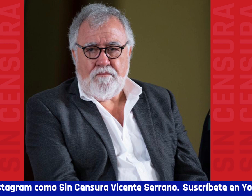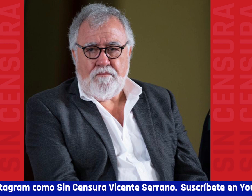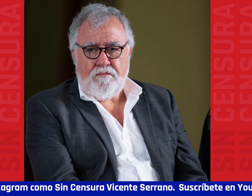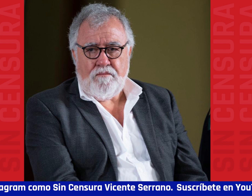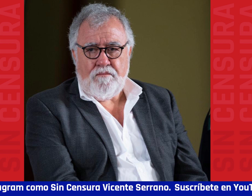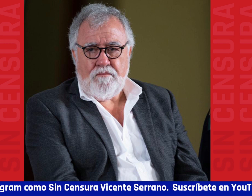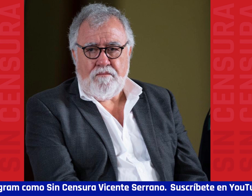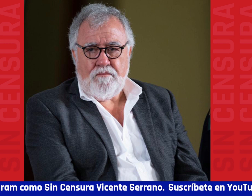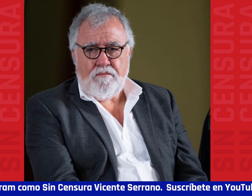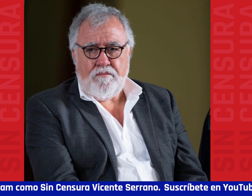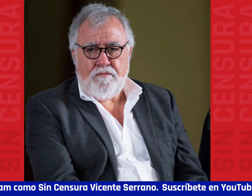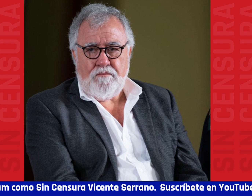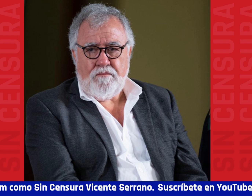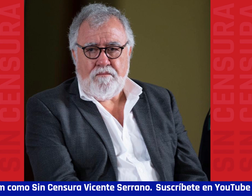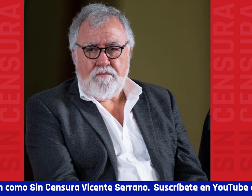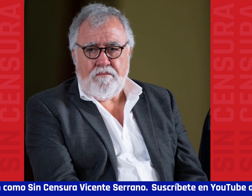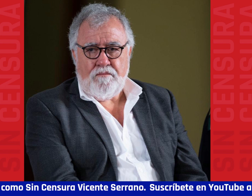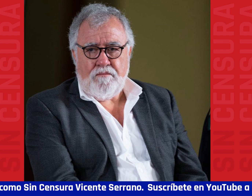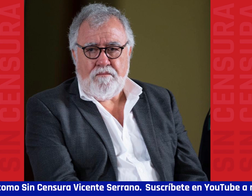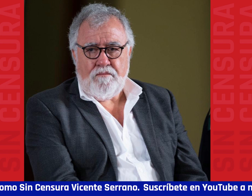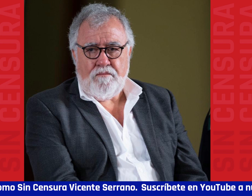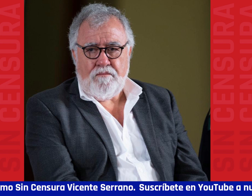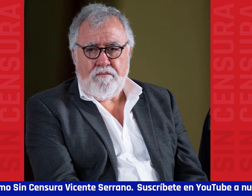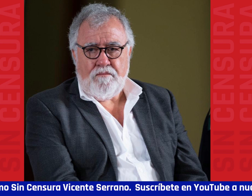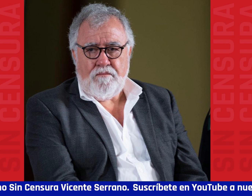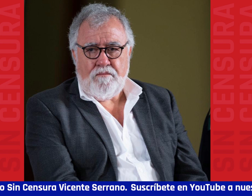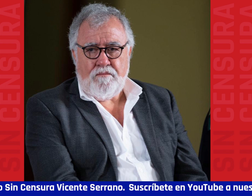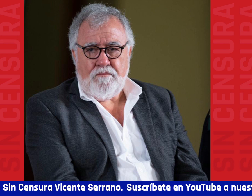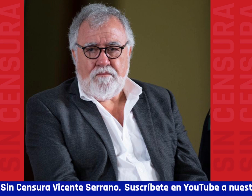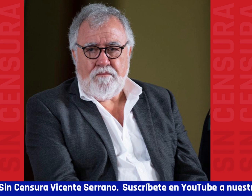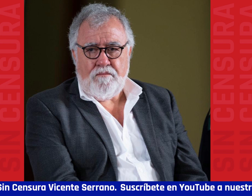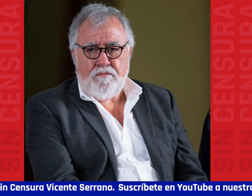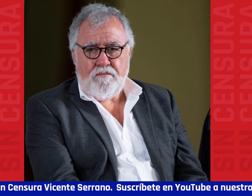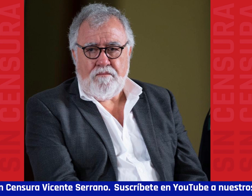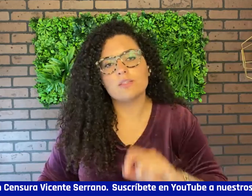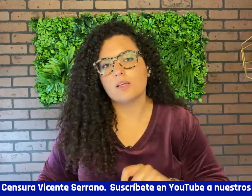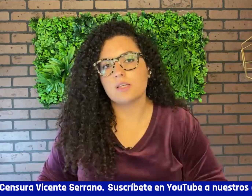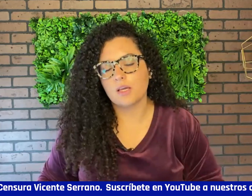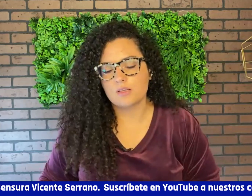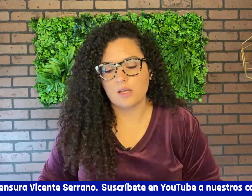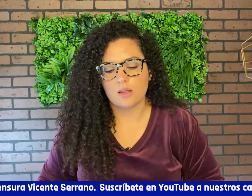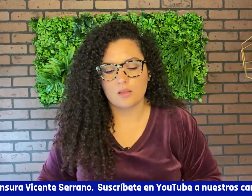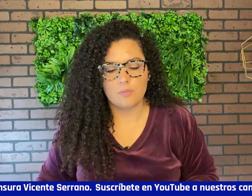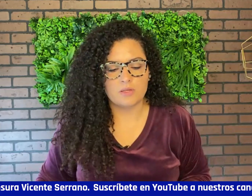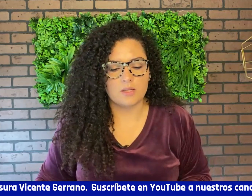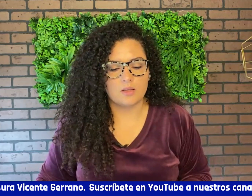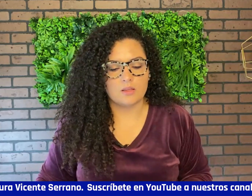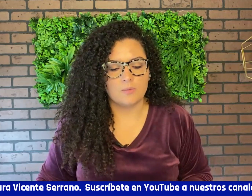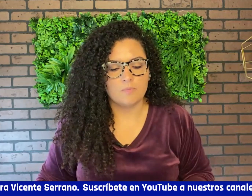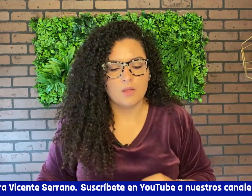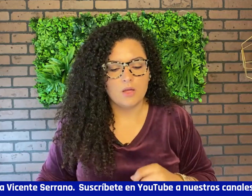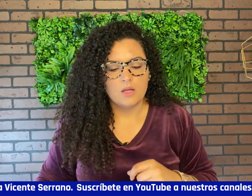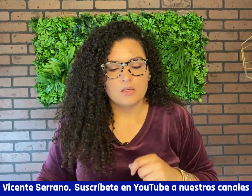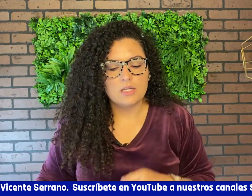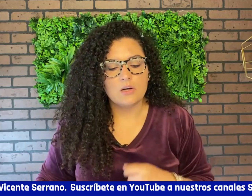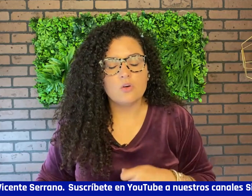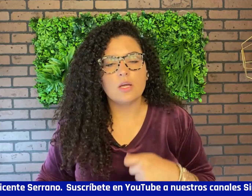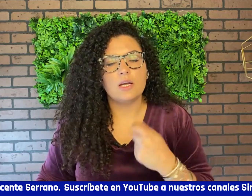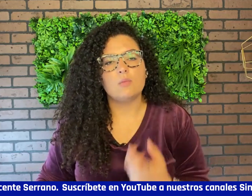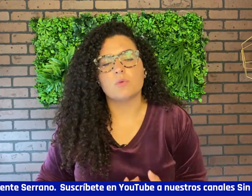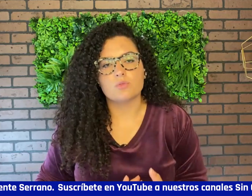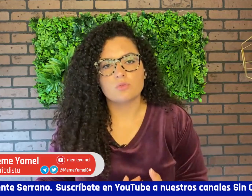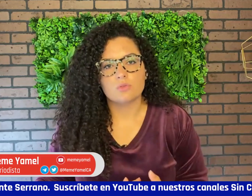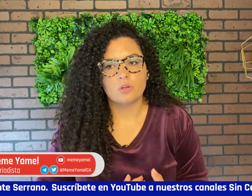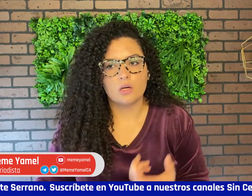no. Queremos que nos den ya un hecho, un resultado. Yo me sumo a esa exigencia del presidente. Ya